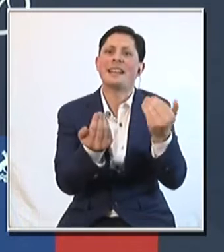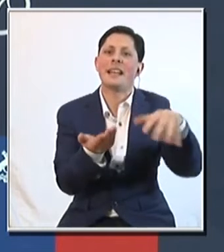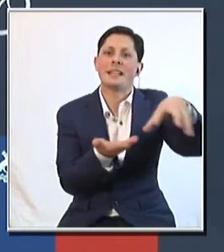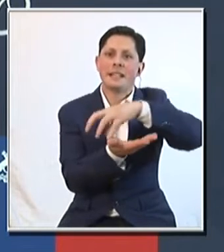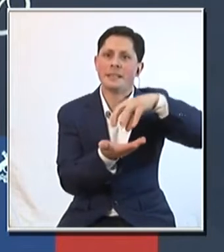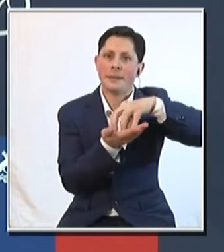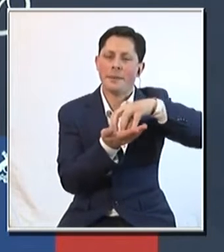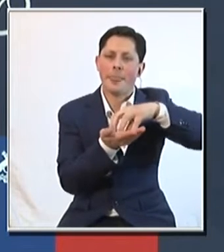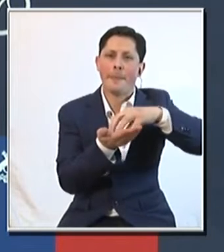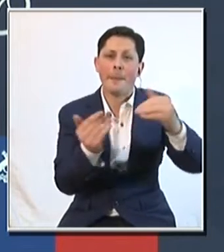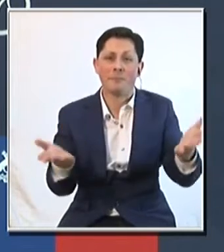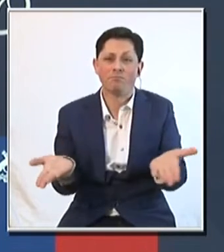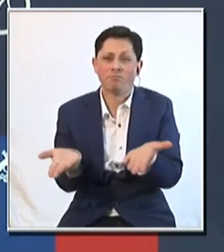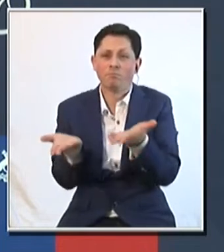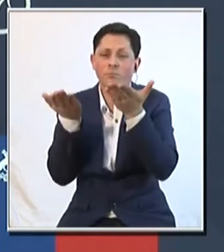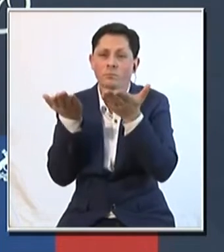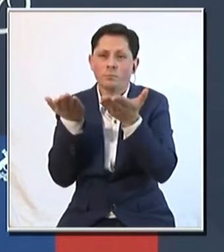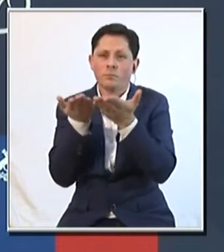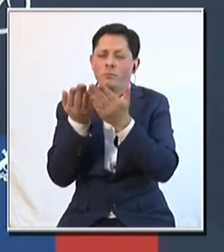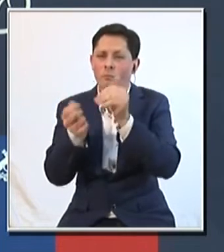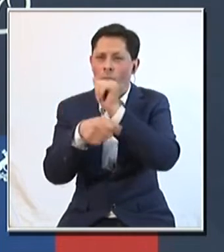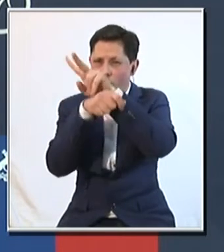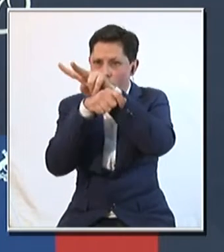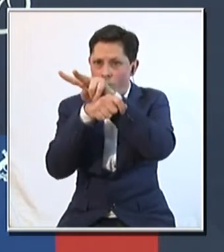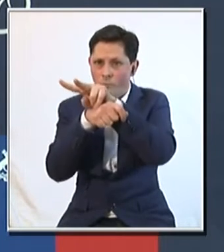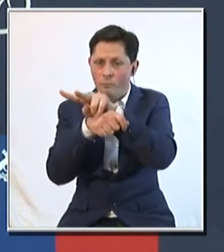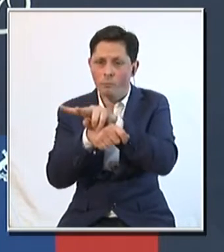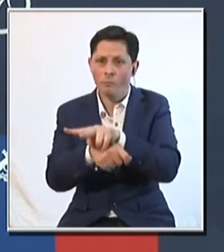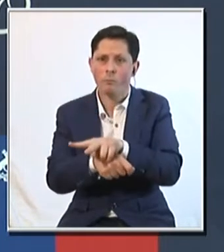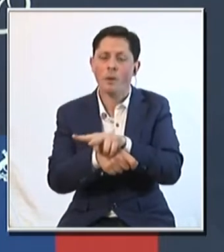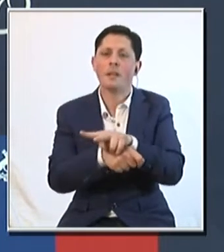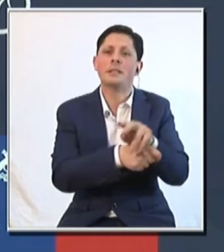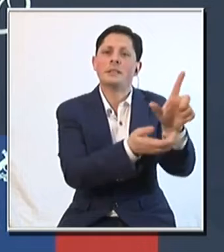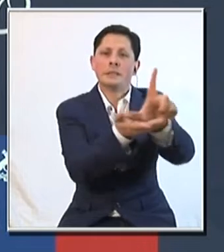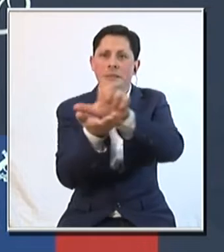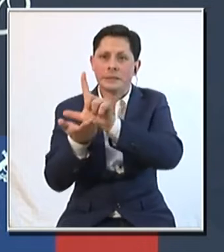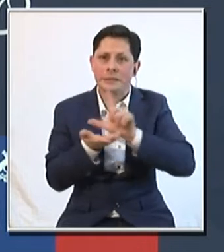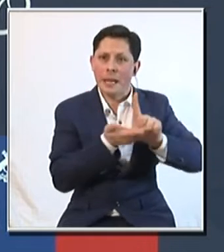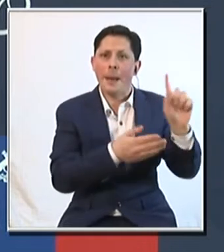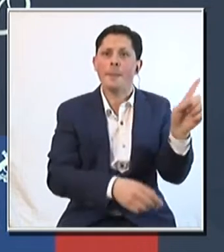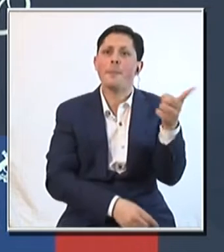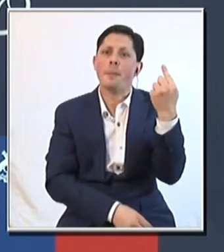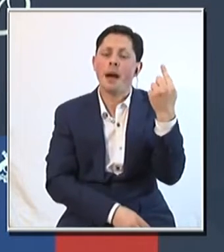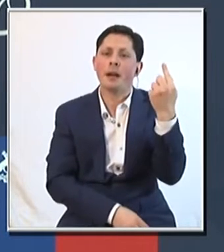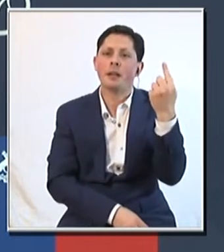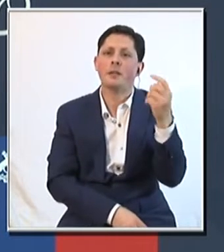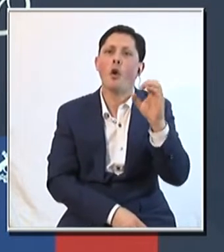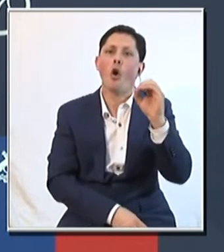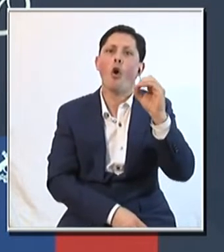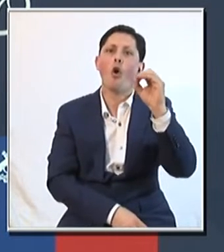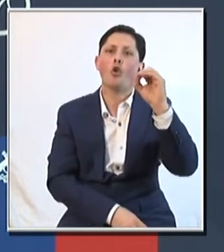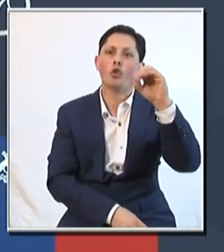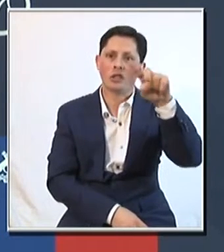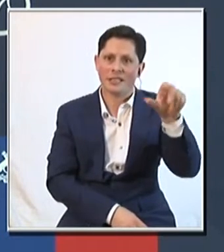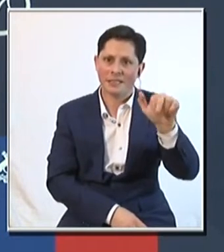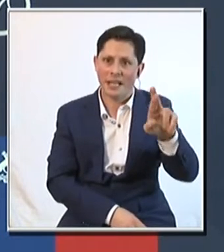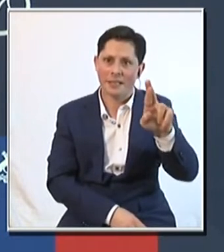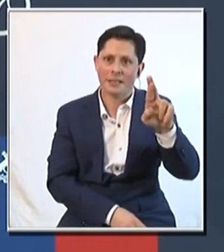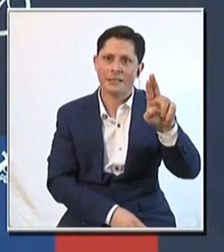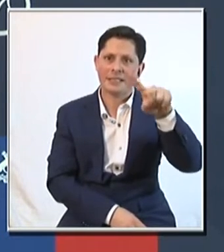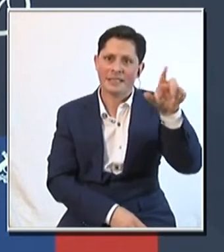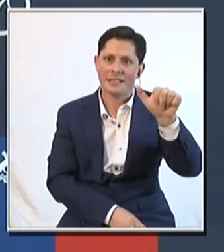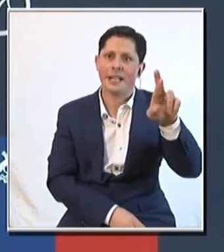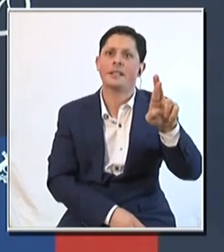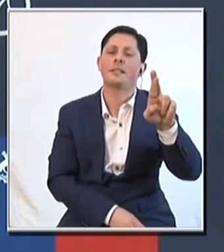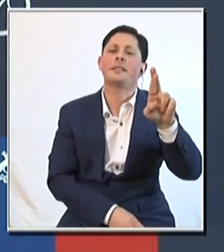estamos potenciando las unidades de observación prolongada de los servicios de alta resolutividad de la atención primaria o SAR. Estamos además